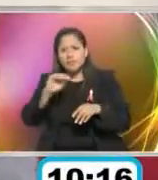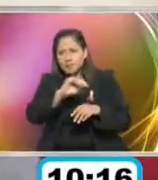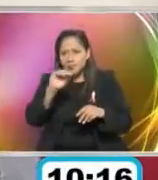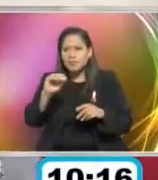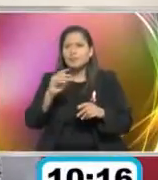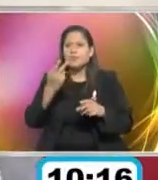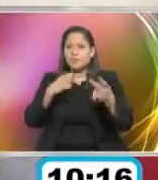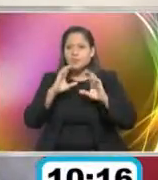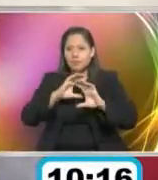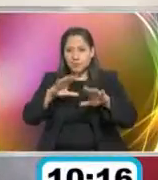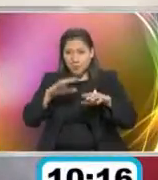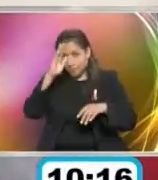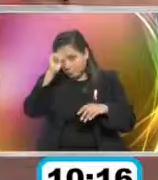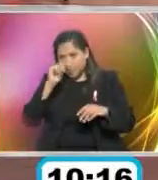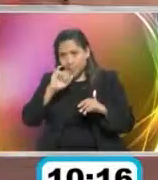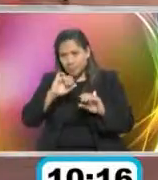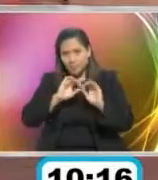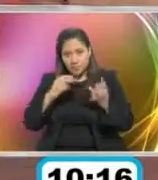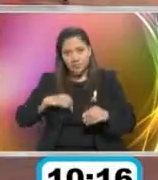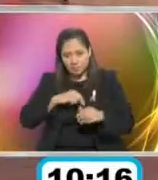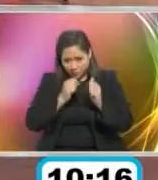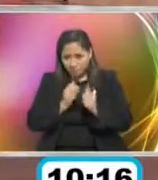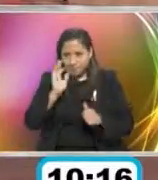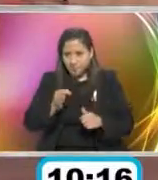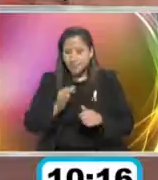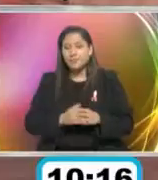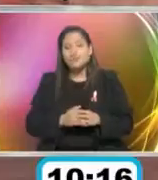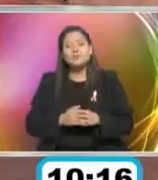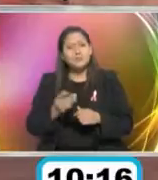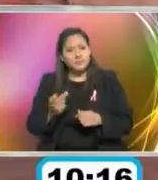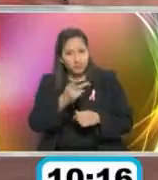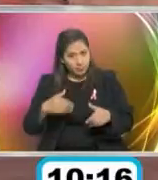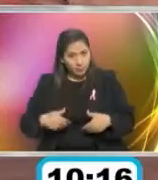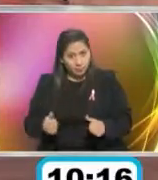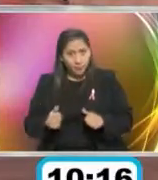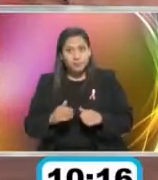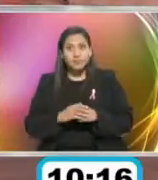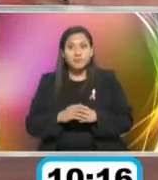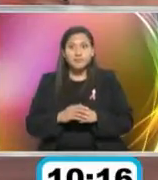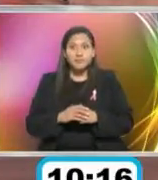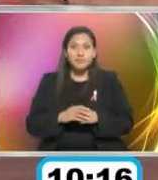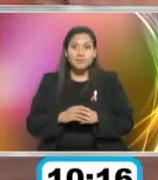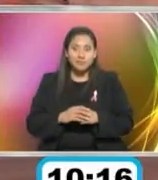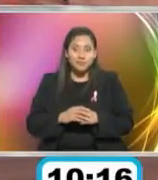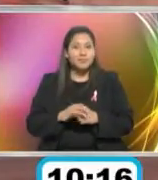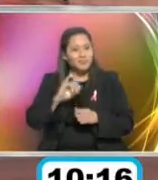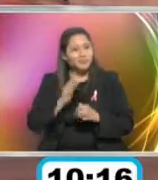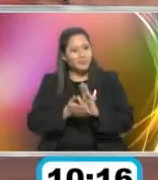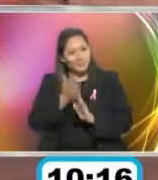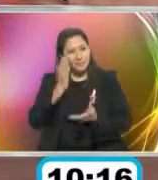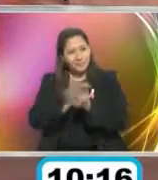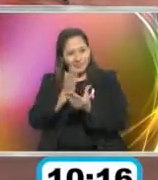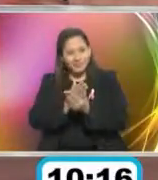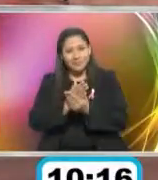si vienen conciertos, ¿les parece? Claro que sí, nos quedamos. Perfecto, y les pregunto, ¿tienen hambre? Pues vamos a echarnos un taquito.